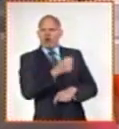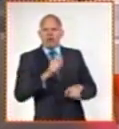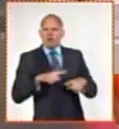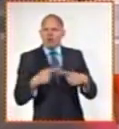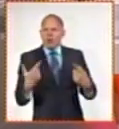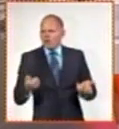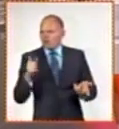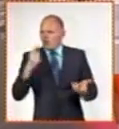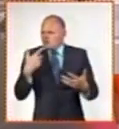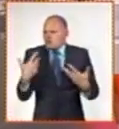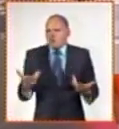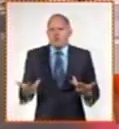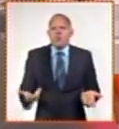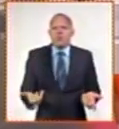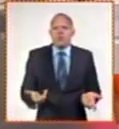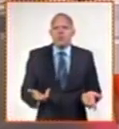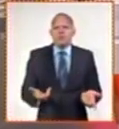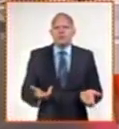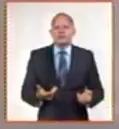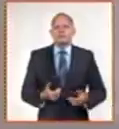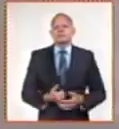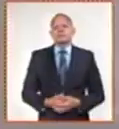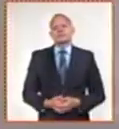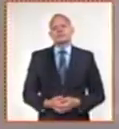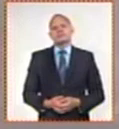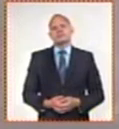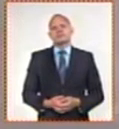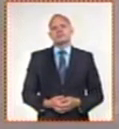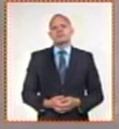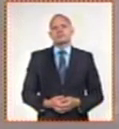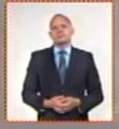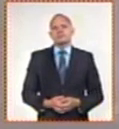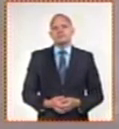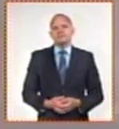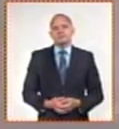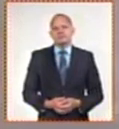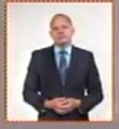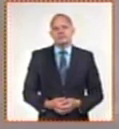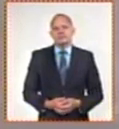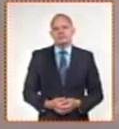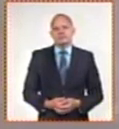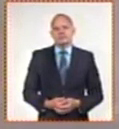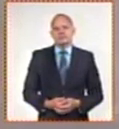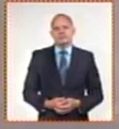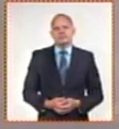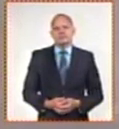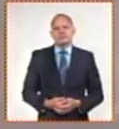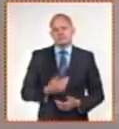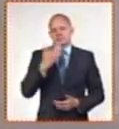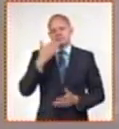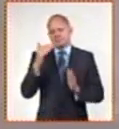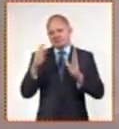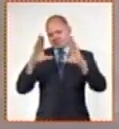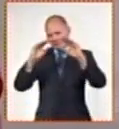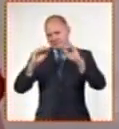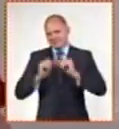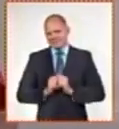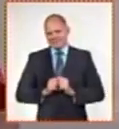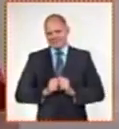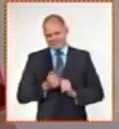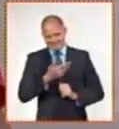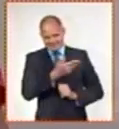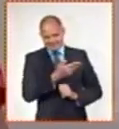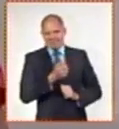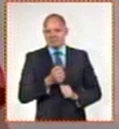sucedió esto, ¿no? Muy buenas noches, Oliver, para ti y para toda la audiencia. Yo creo